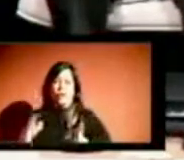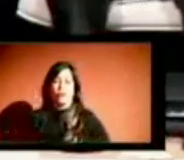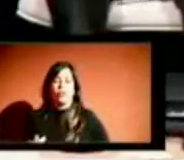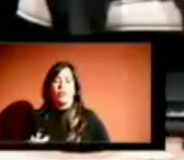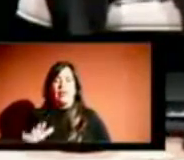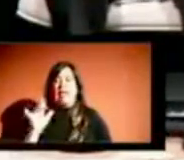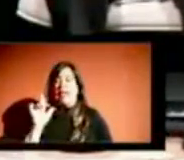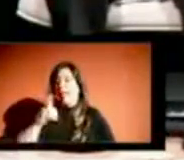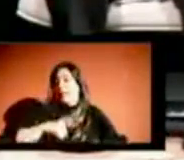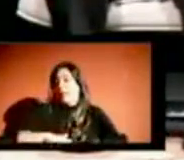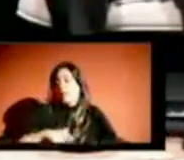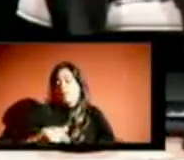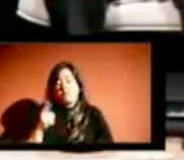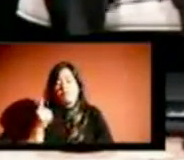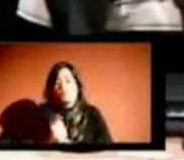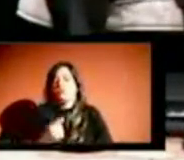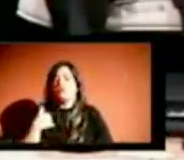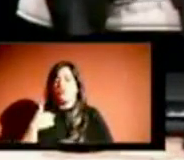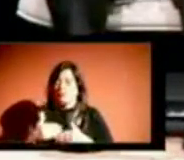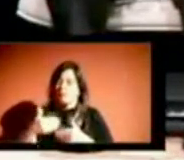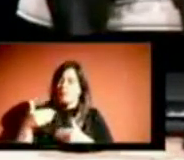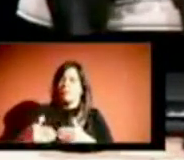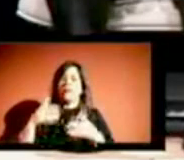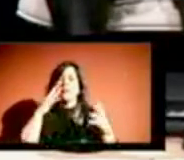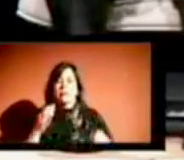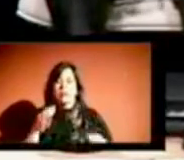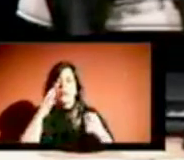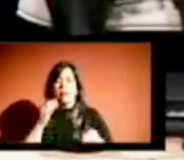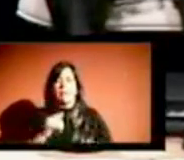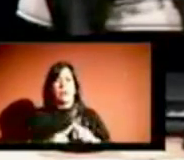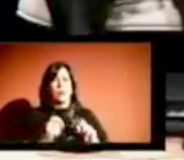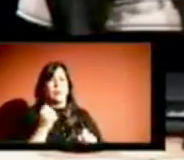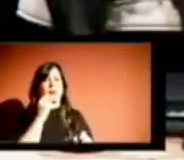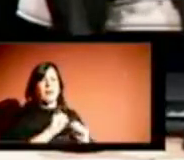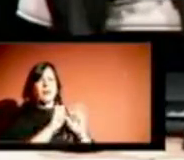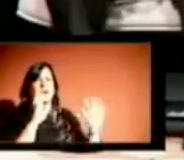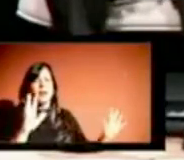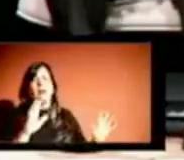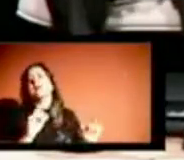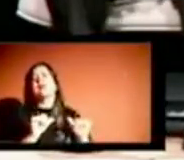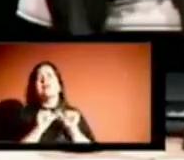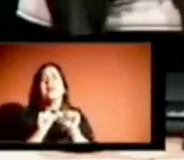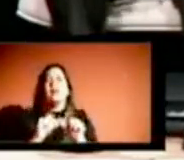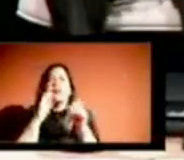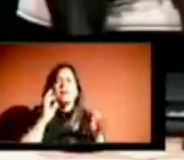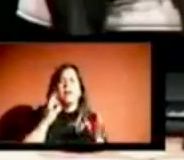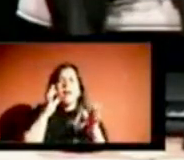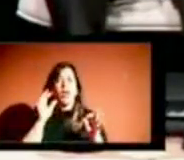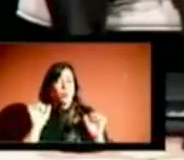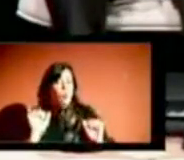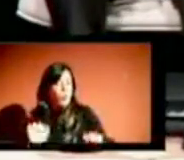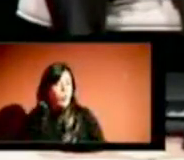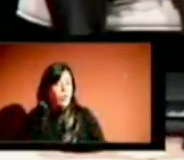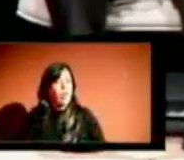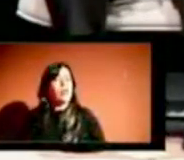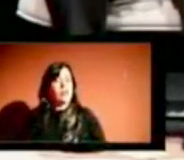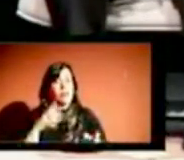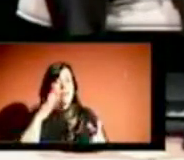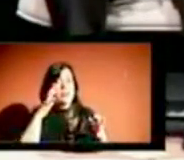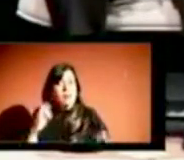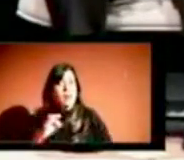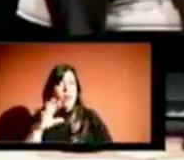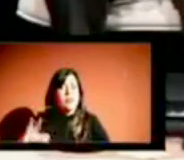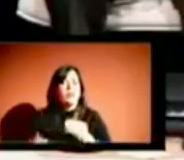que en su momento seguiré tomando decisiones. Cuando dice, para estar clara, cuando dice seguiré tomando decisiones, ¿es que pudiese tomar